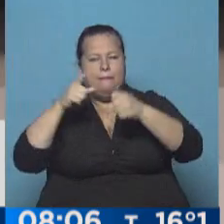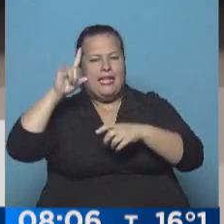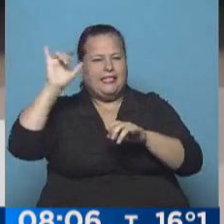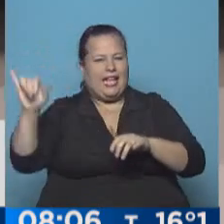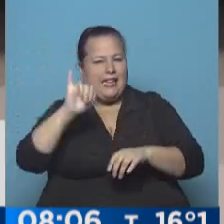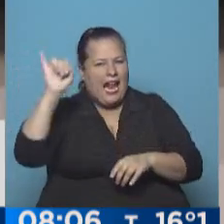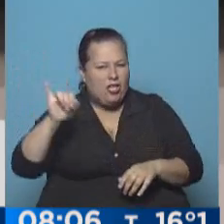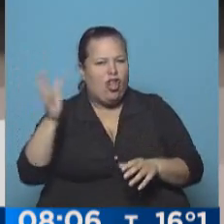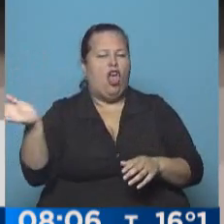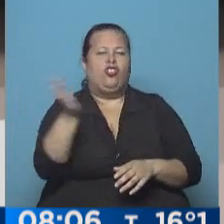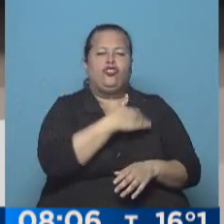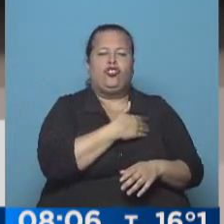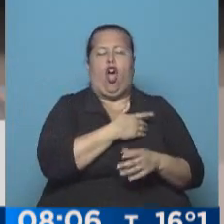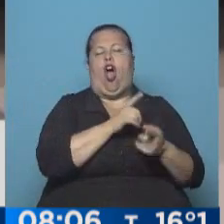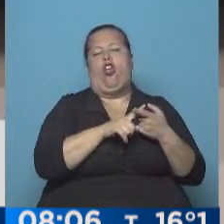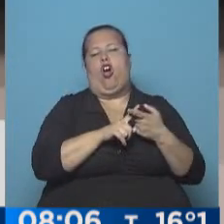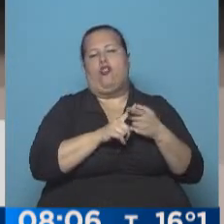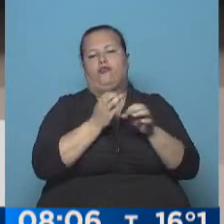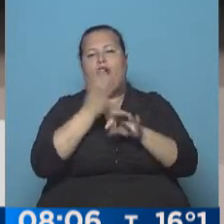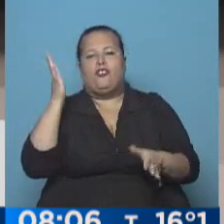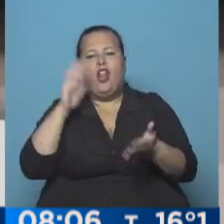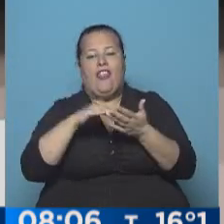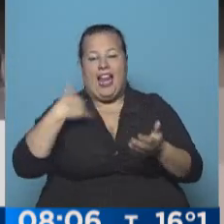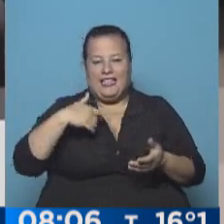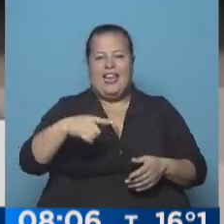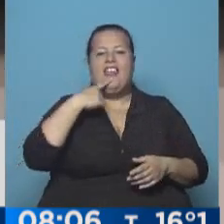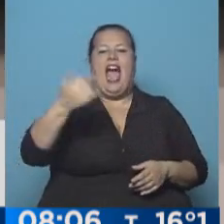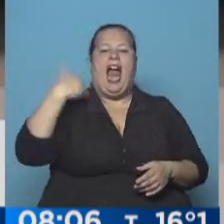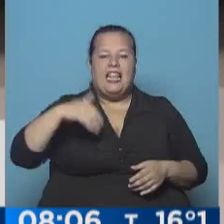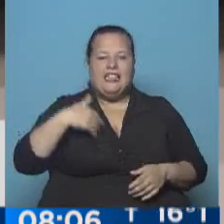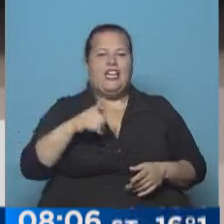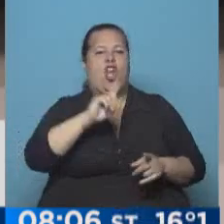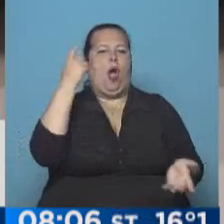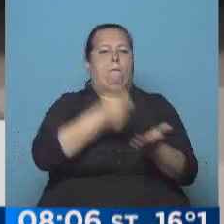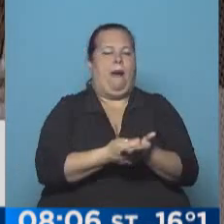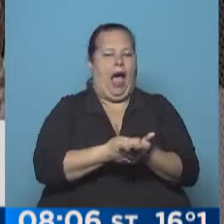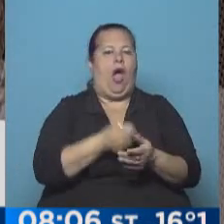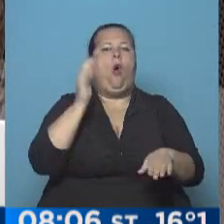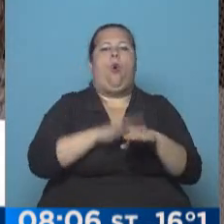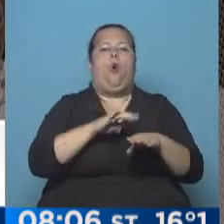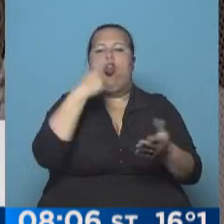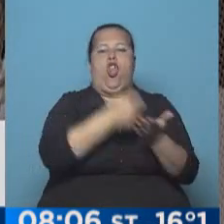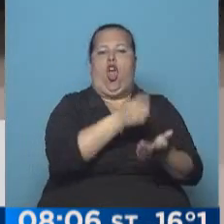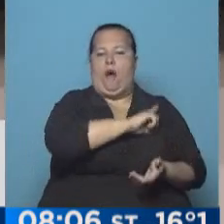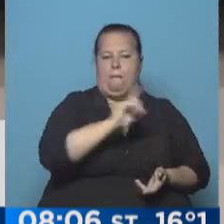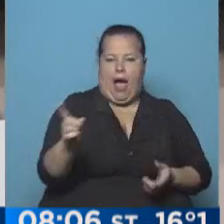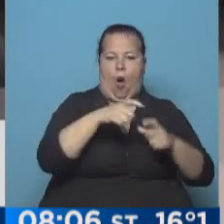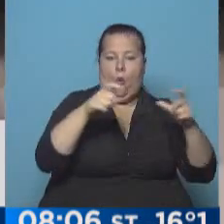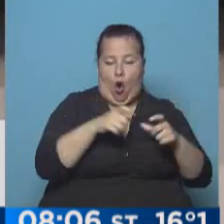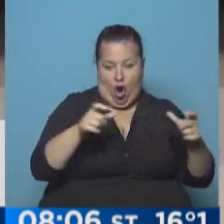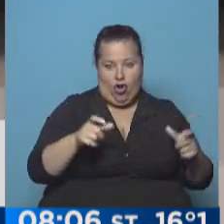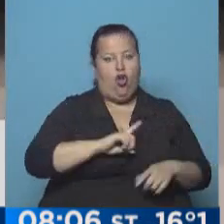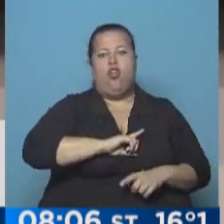y todos los medios especializados de argentina dijeron argentina entró en default técnico porque no pagó a los bonistas